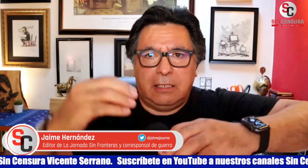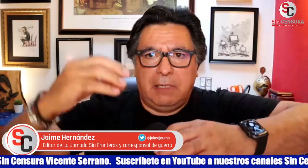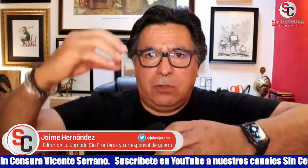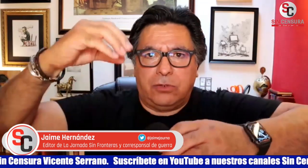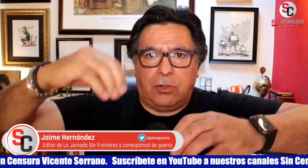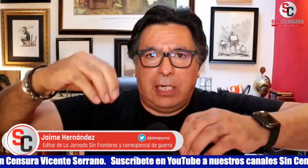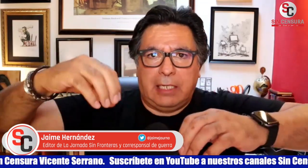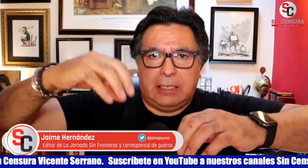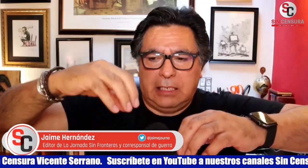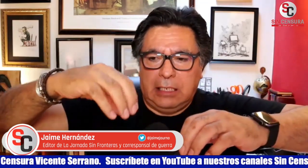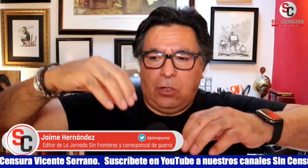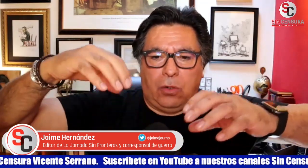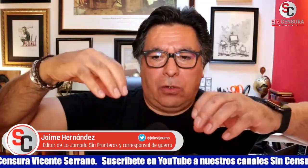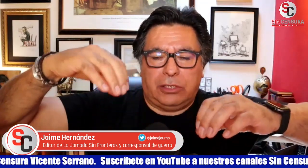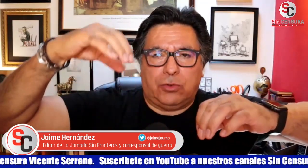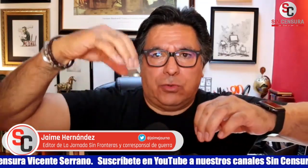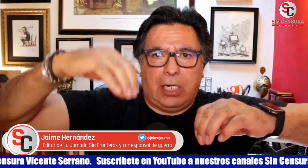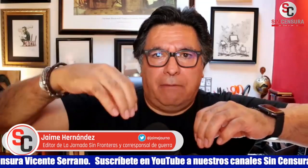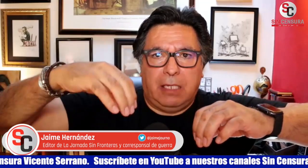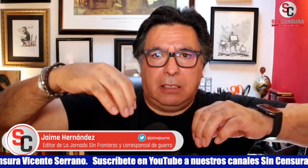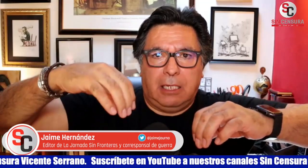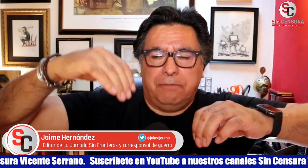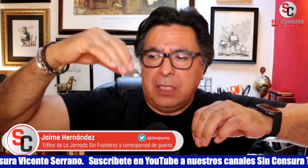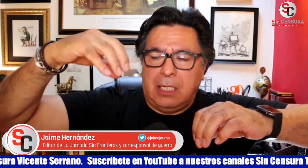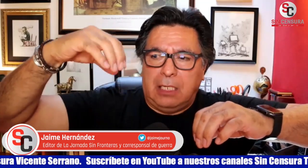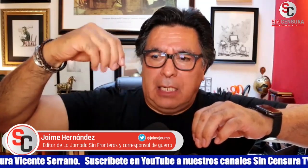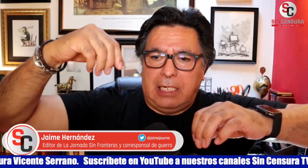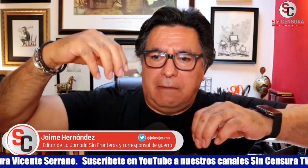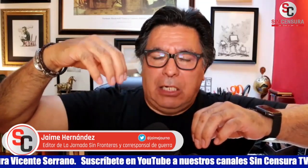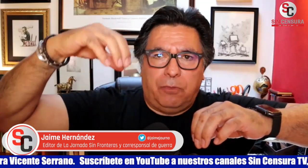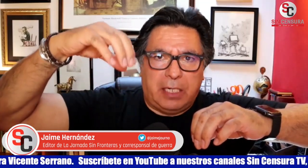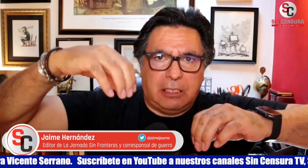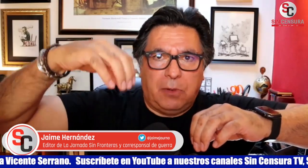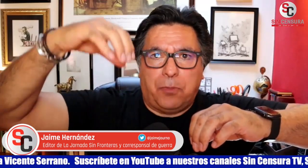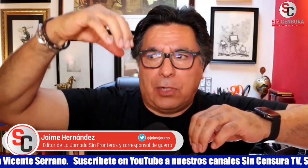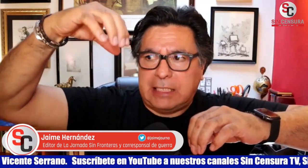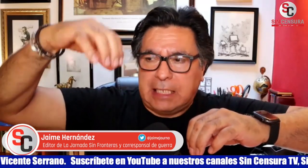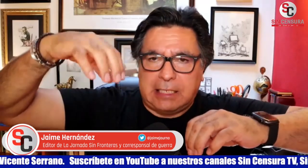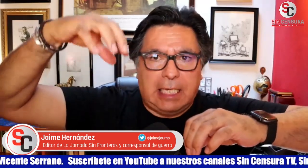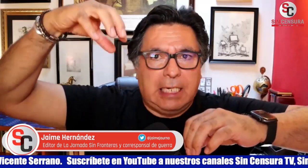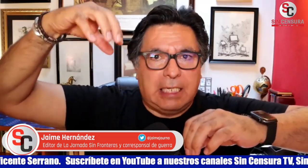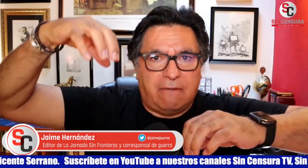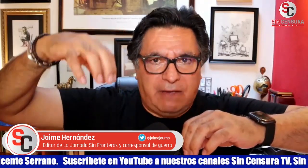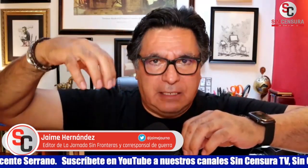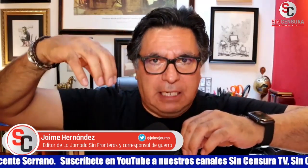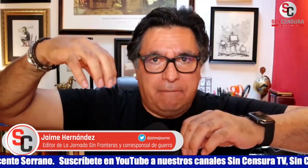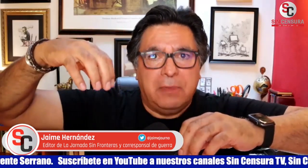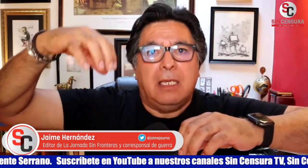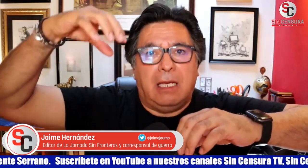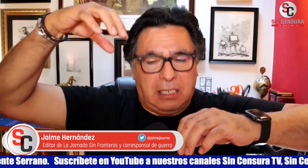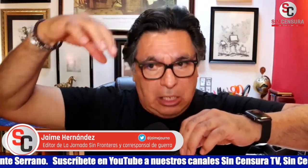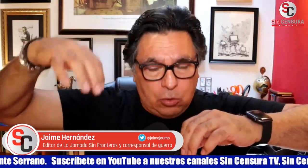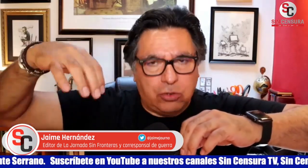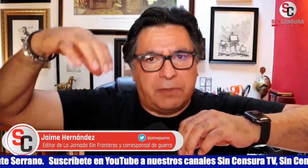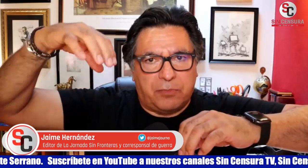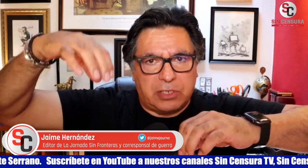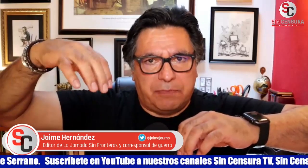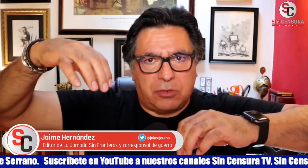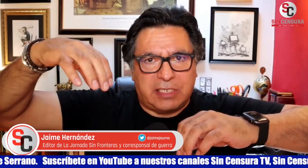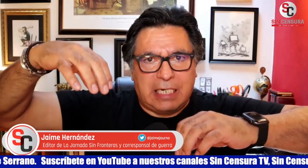Guardia Civil controlada sí o estructuralmente y a nivel operativo por la Secretaría de la Defensa,